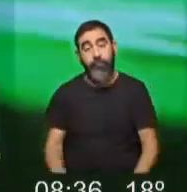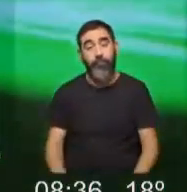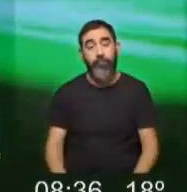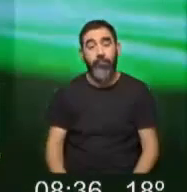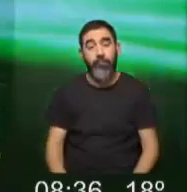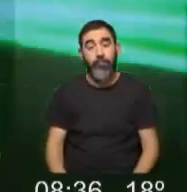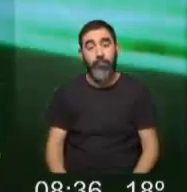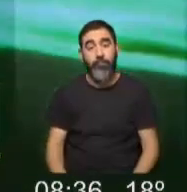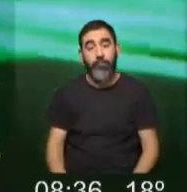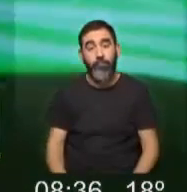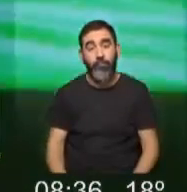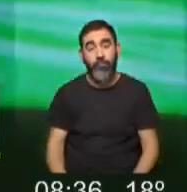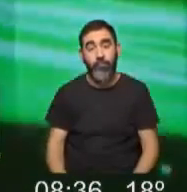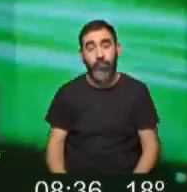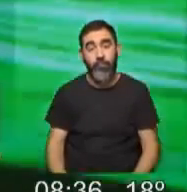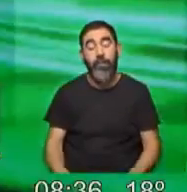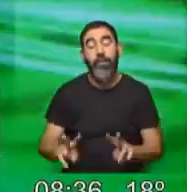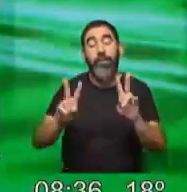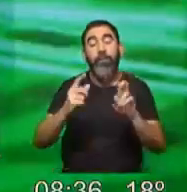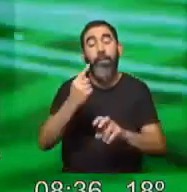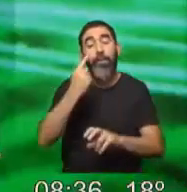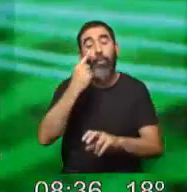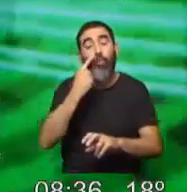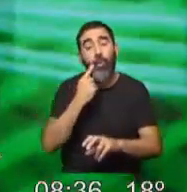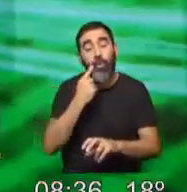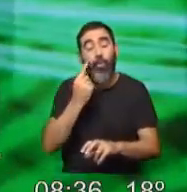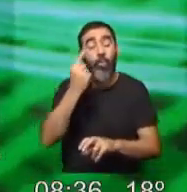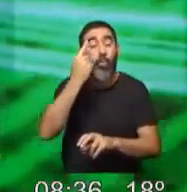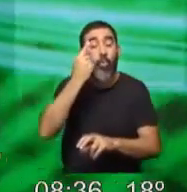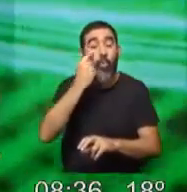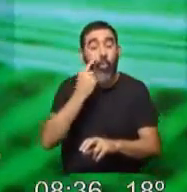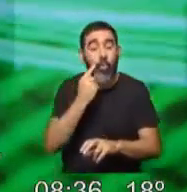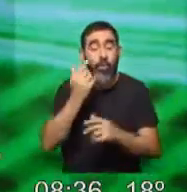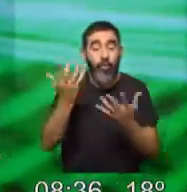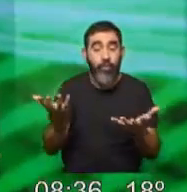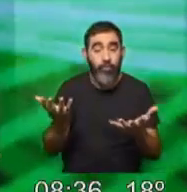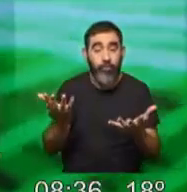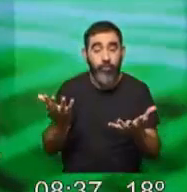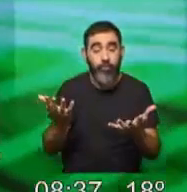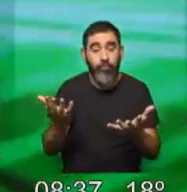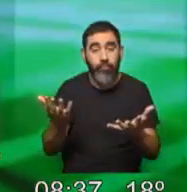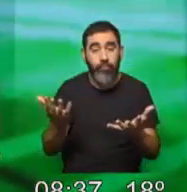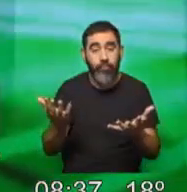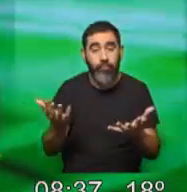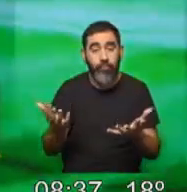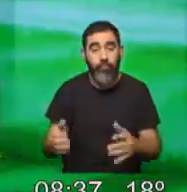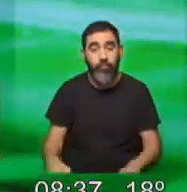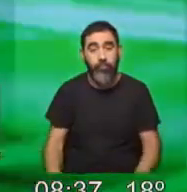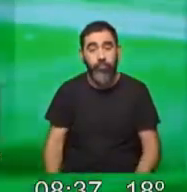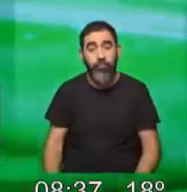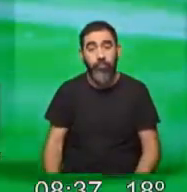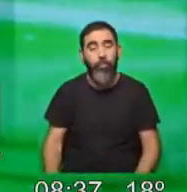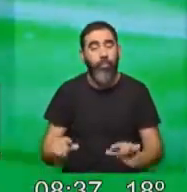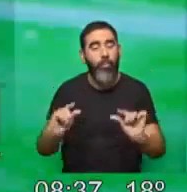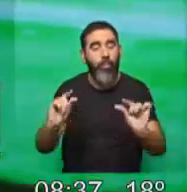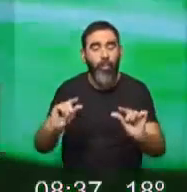por un lado. Con respecto a los números son muy infra. Son